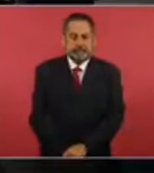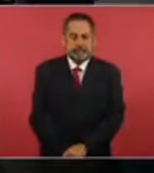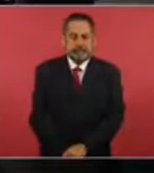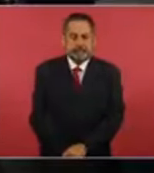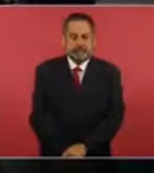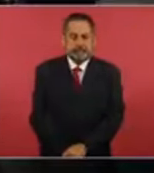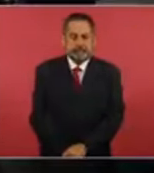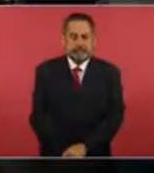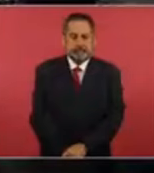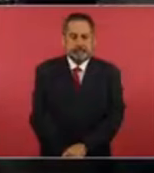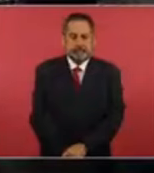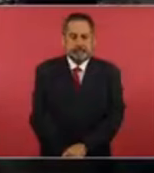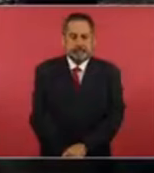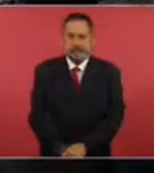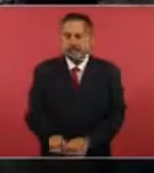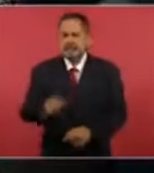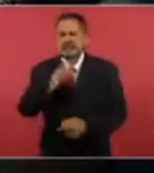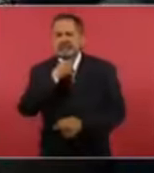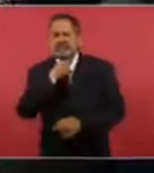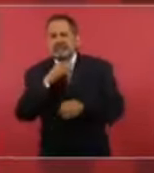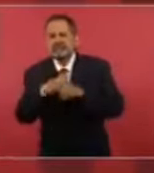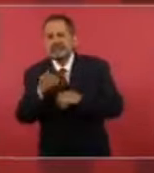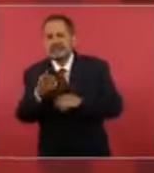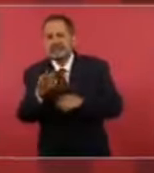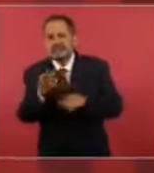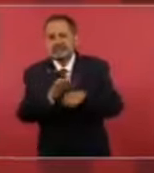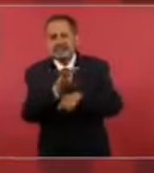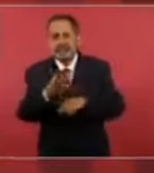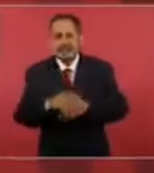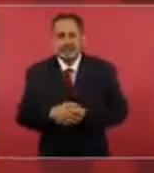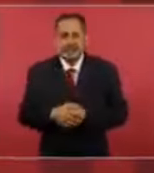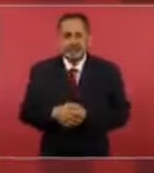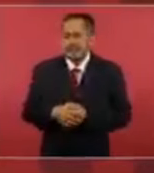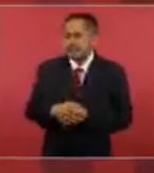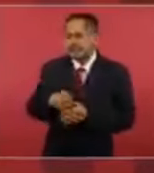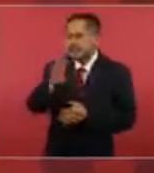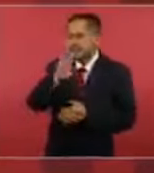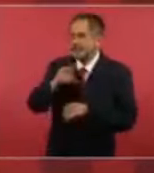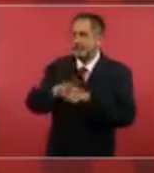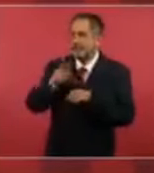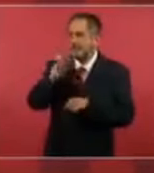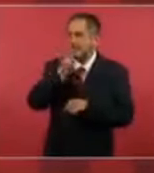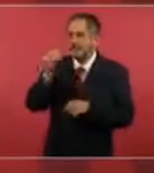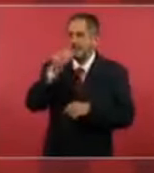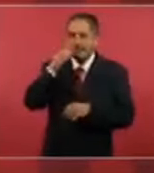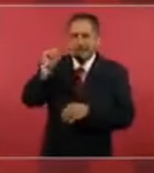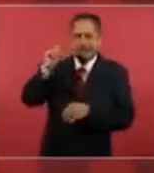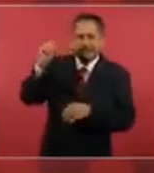¿A qué por qué está ronco? Preguntan. Mal el aire. Ah,